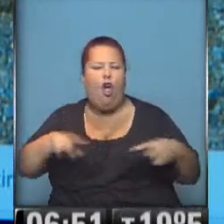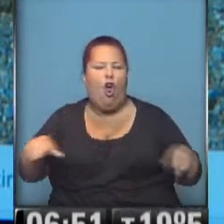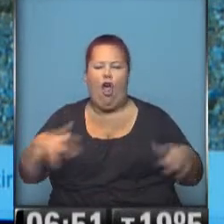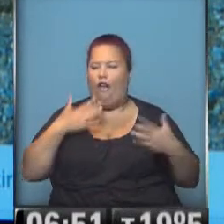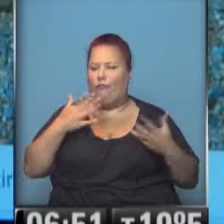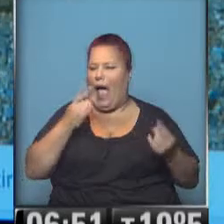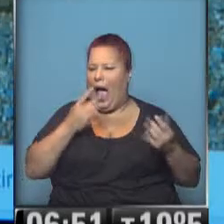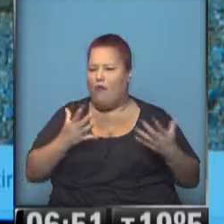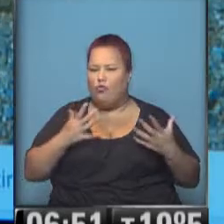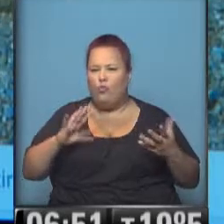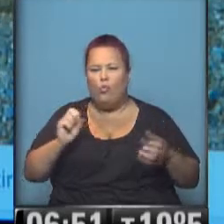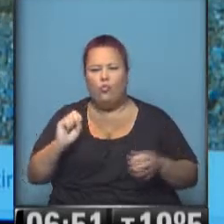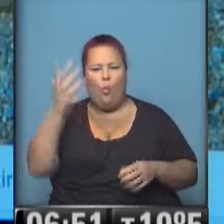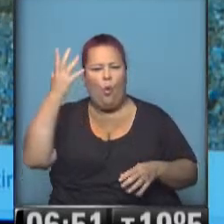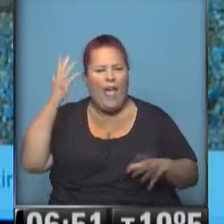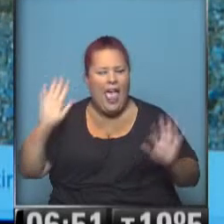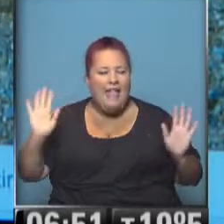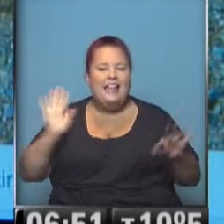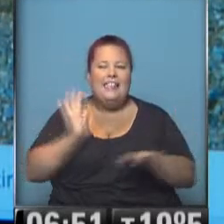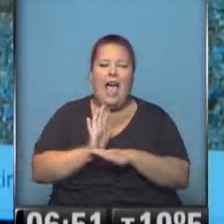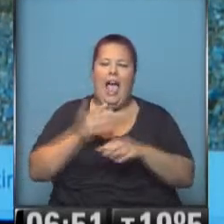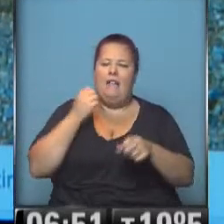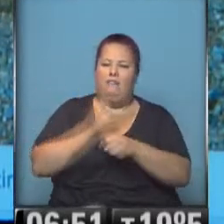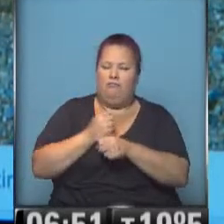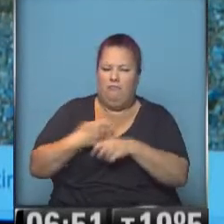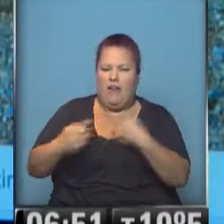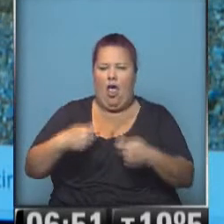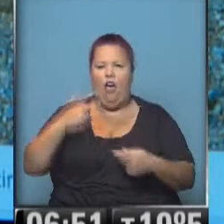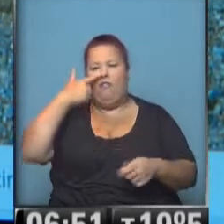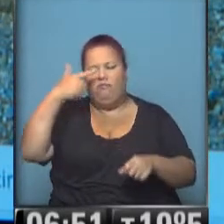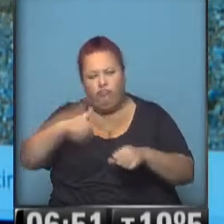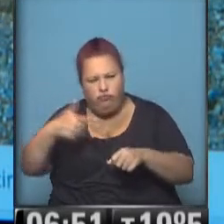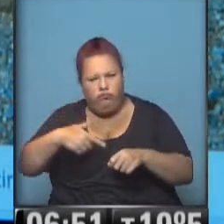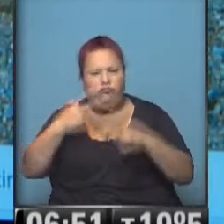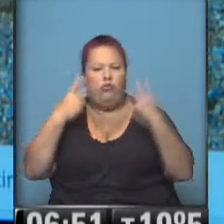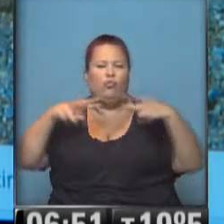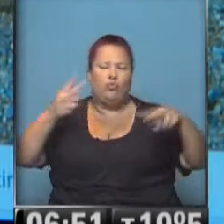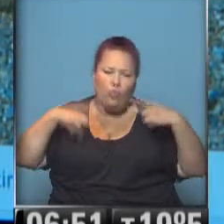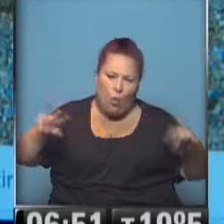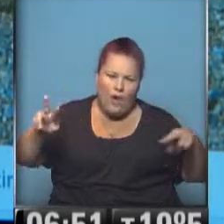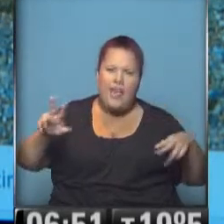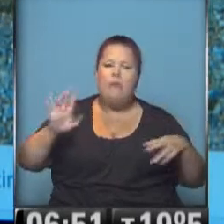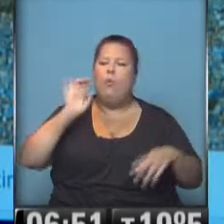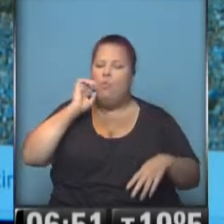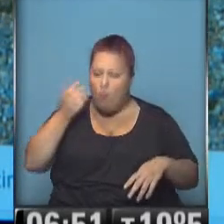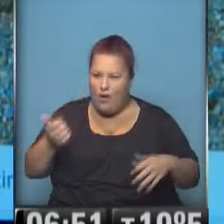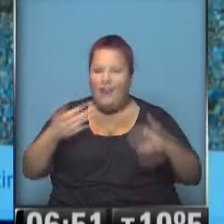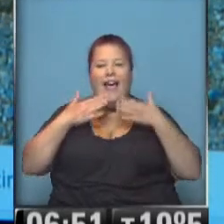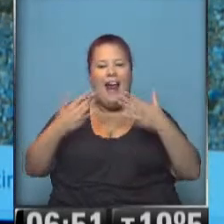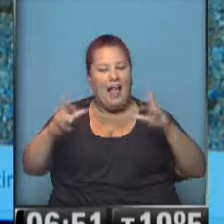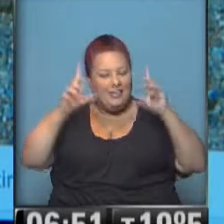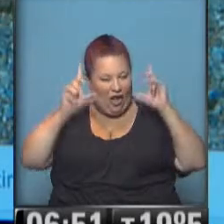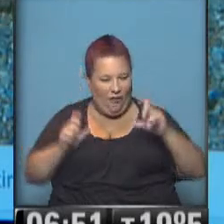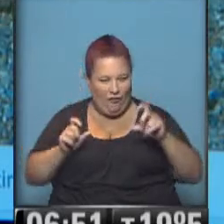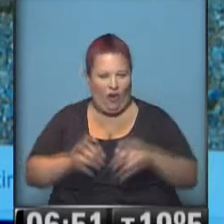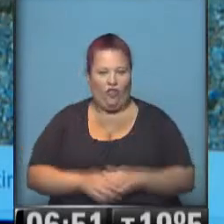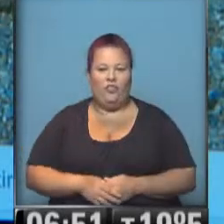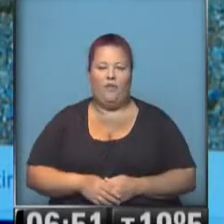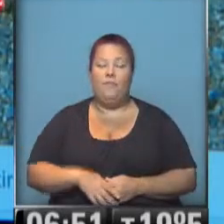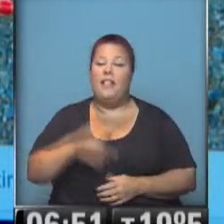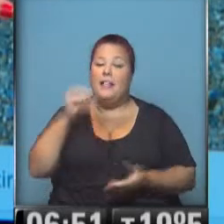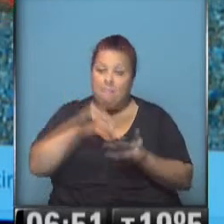fantástico, azul, turquesa, actividad comercial, petrolera, mucho turismo, muy, muy linda. Gracias por la foto, ¿eh? Y si